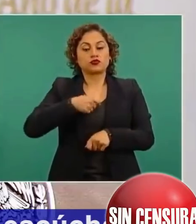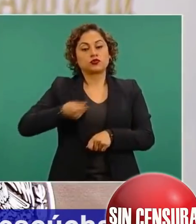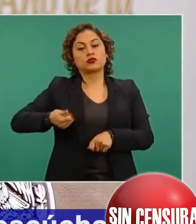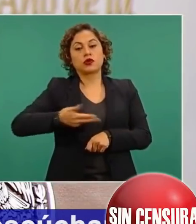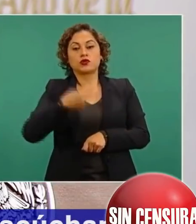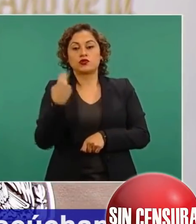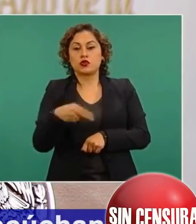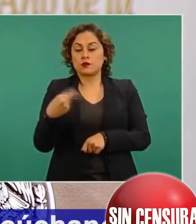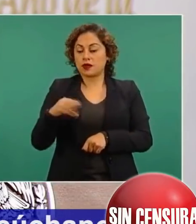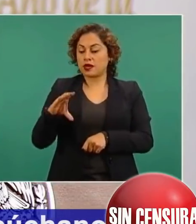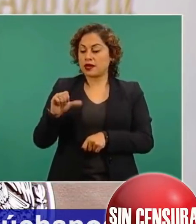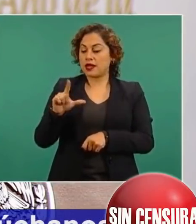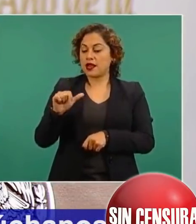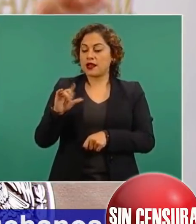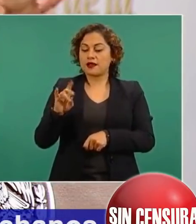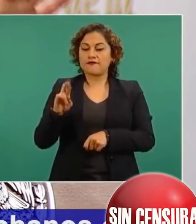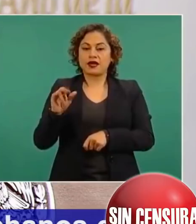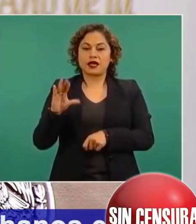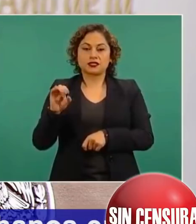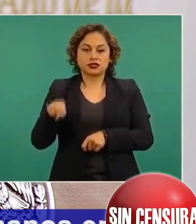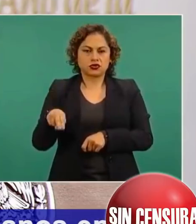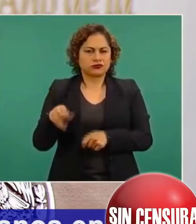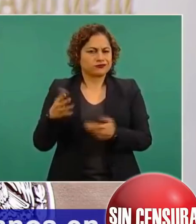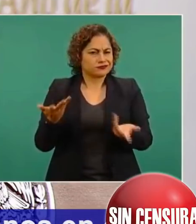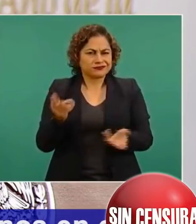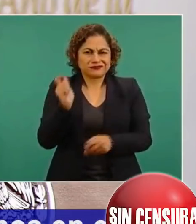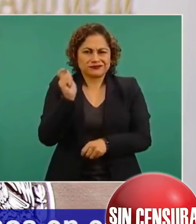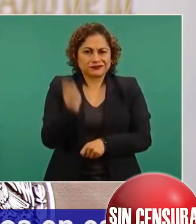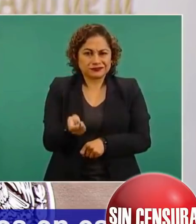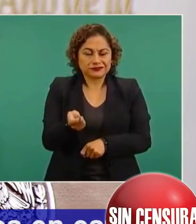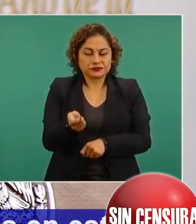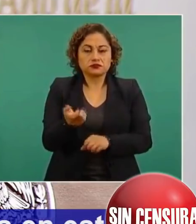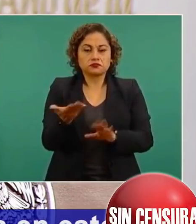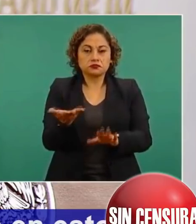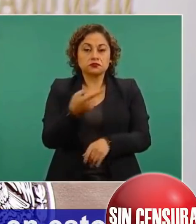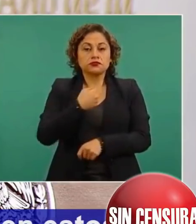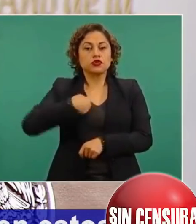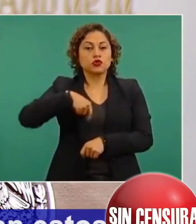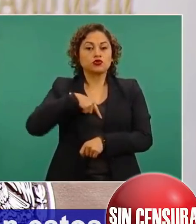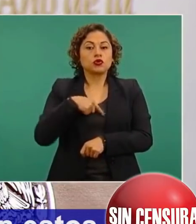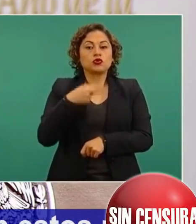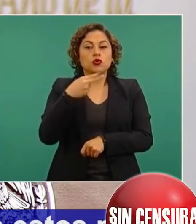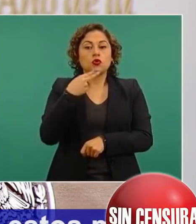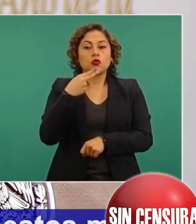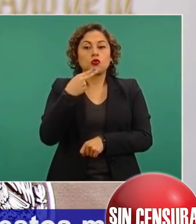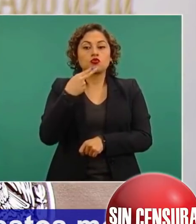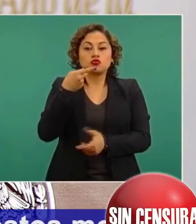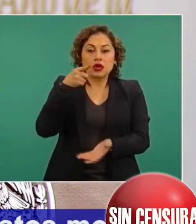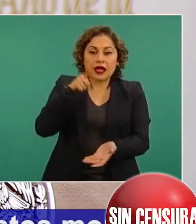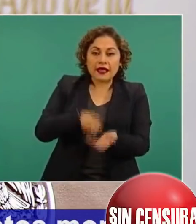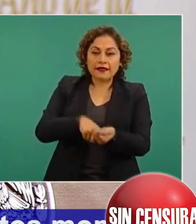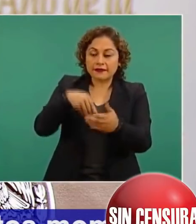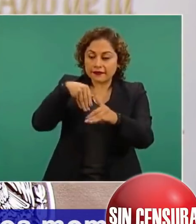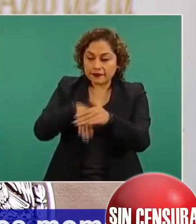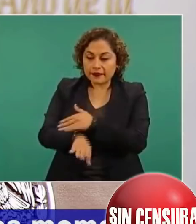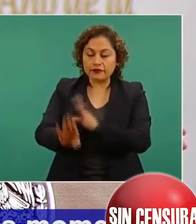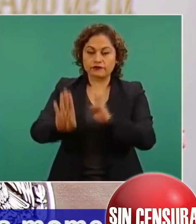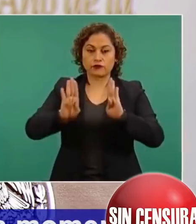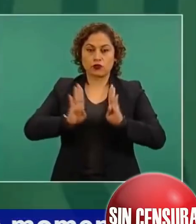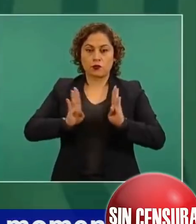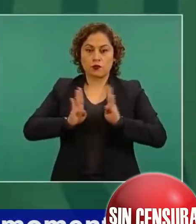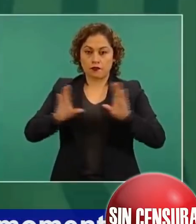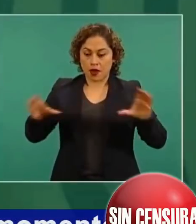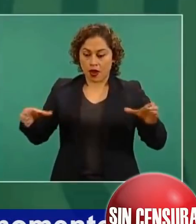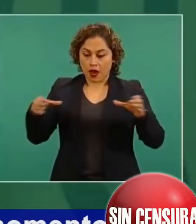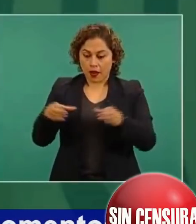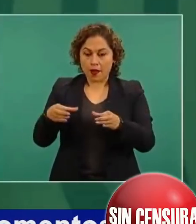de calibración porque solamente utilizamos las vacunas en instalaciones militares para tener un ambiente mucho